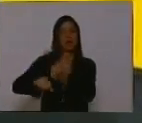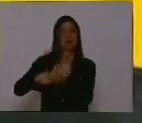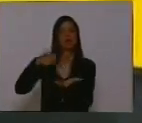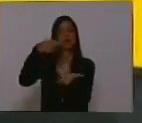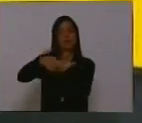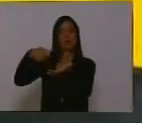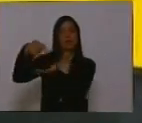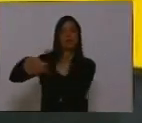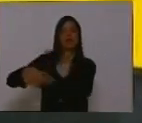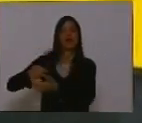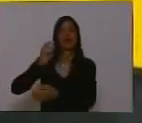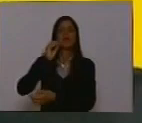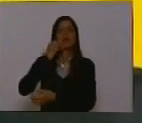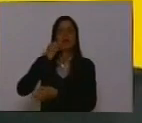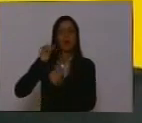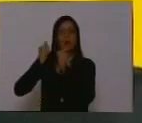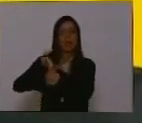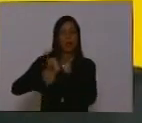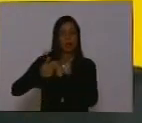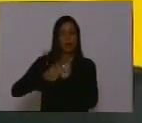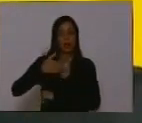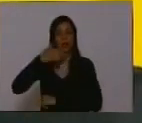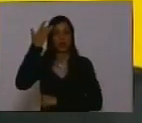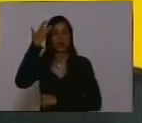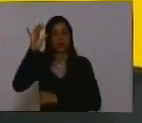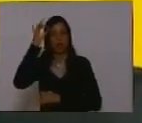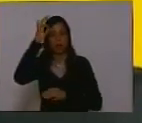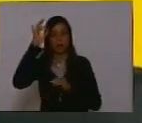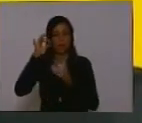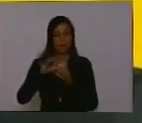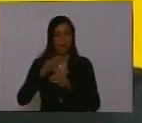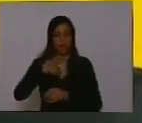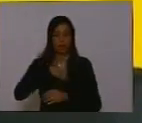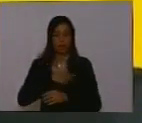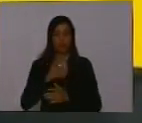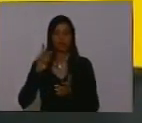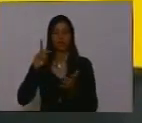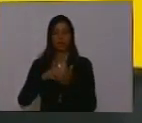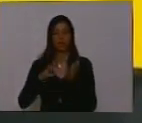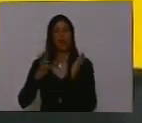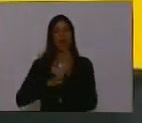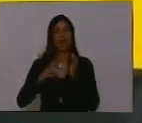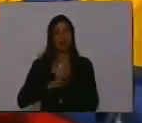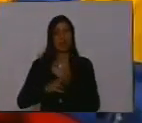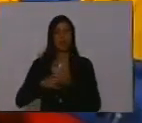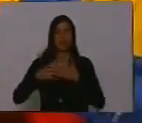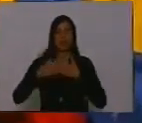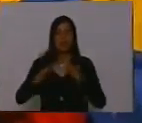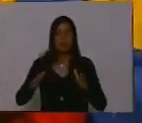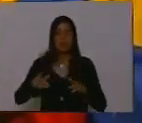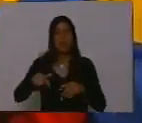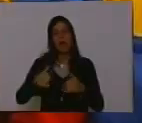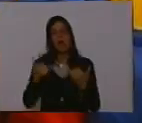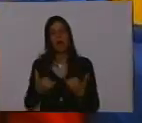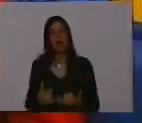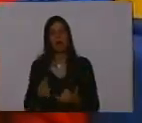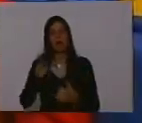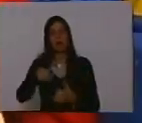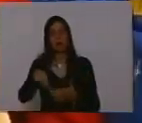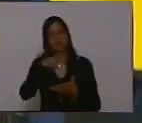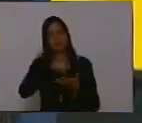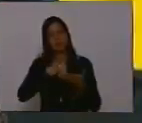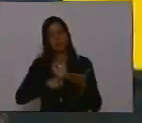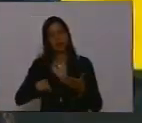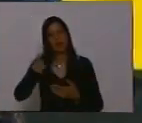nosotros creemos fielmente que seremos nosotros los garantes, no solamente de abrir brecha en el presente, sino de escribir el